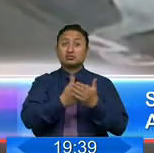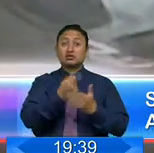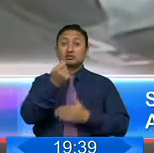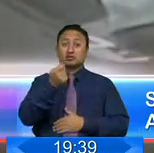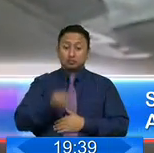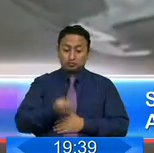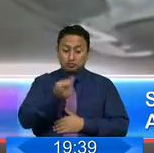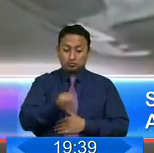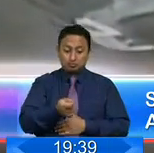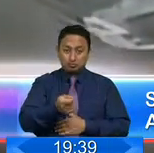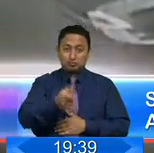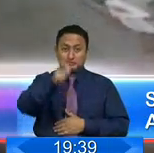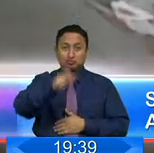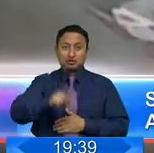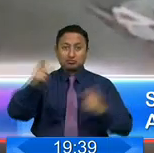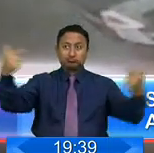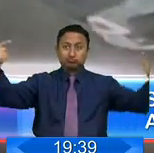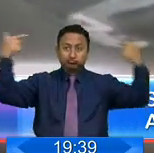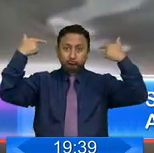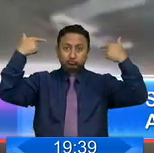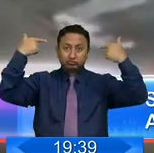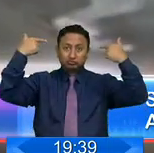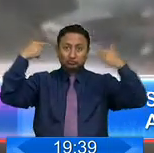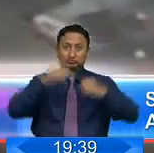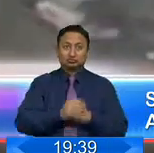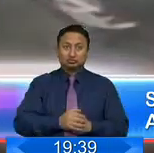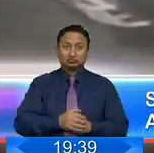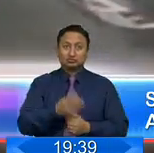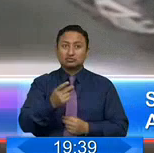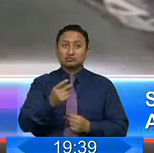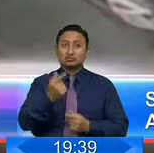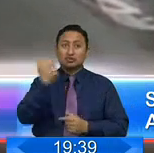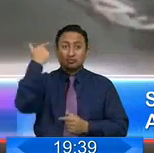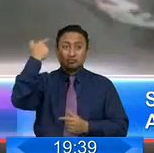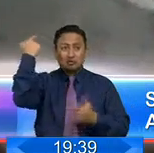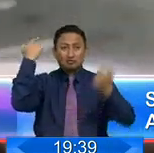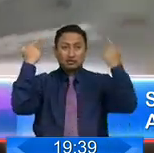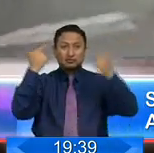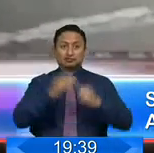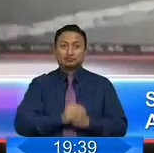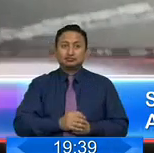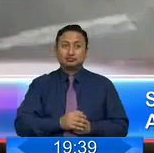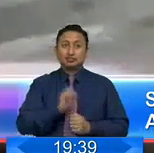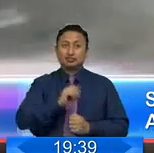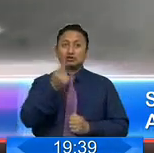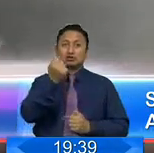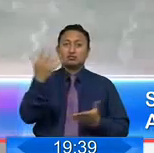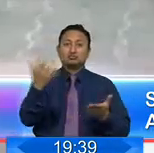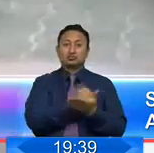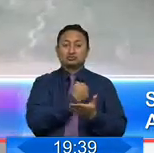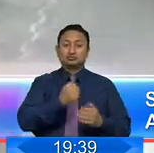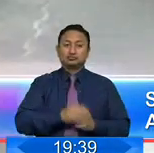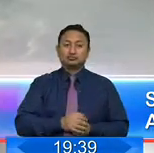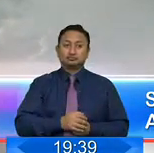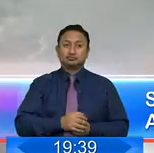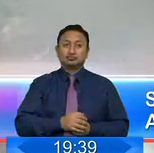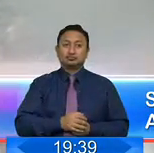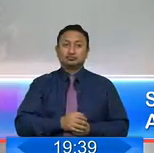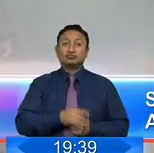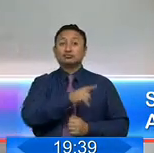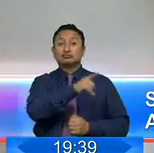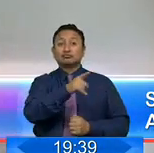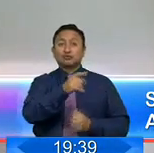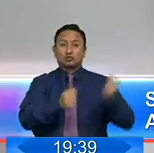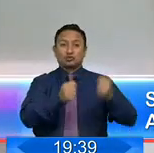fueron encañonados por varios sujetos que no dudaron en tirar del gatillo para apoderarse del botín. Estacionamos aquícito